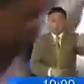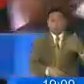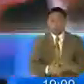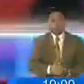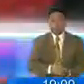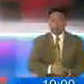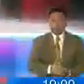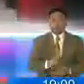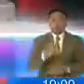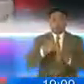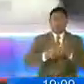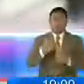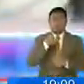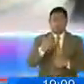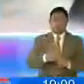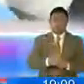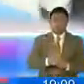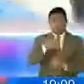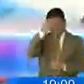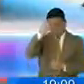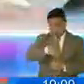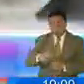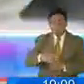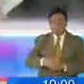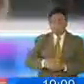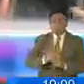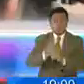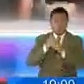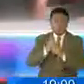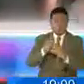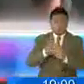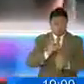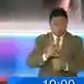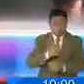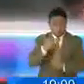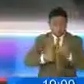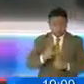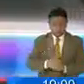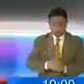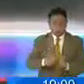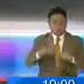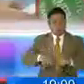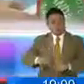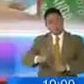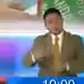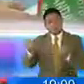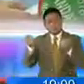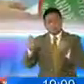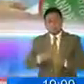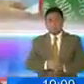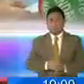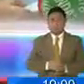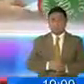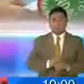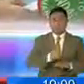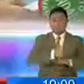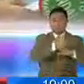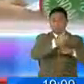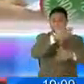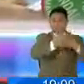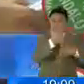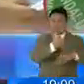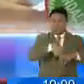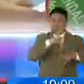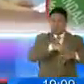no existe una figura que obligue a Glass a renunciar a su candidatura, pero que sí se pueden tomar otras medidas. Que la Corte Nacional